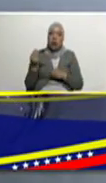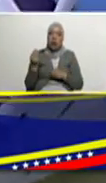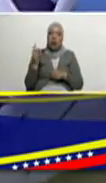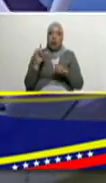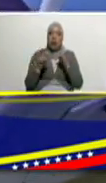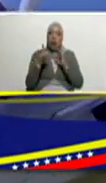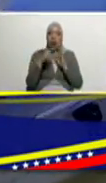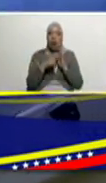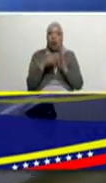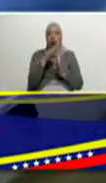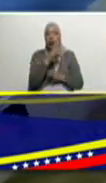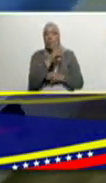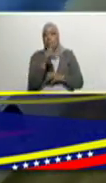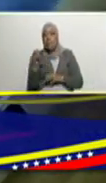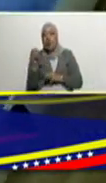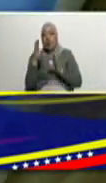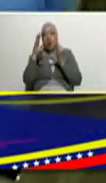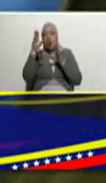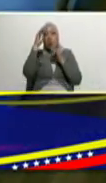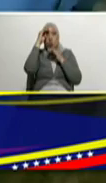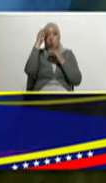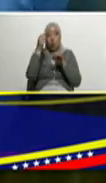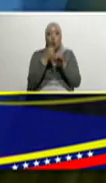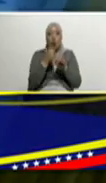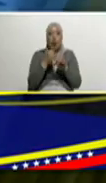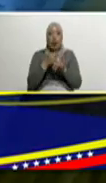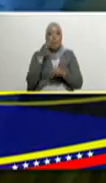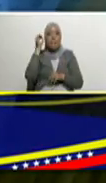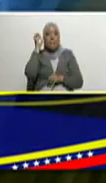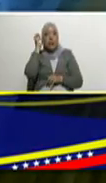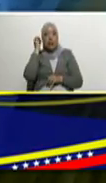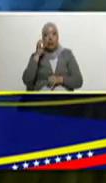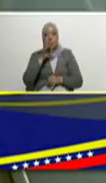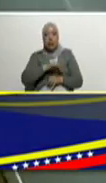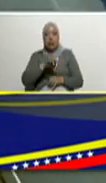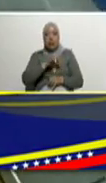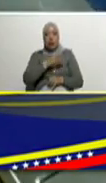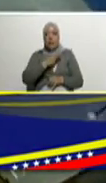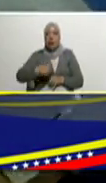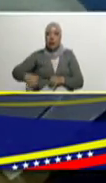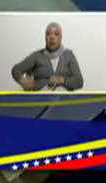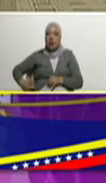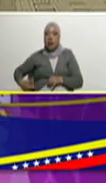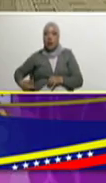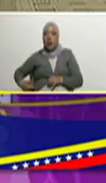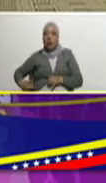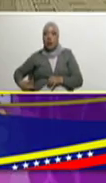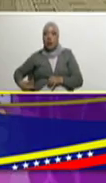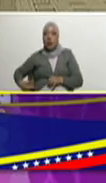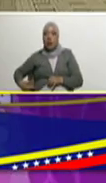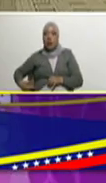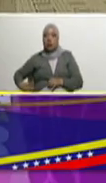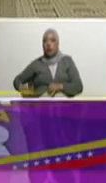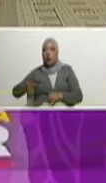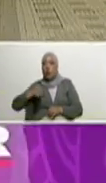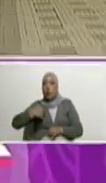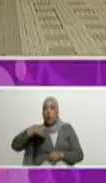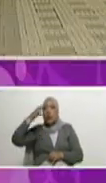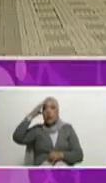al 1000% la atención que venimos dando a nuestras mujeres, señor presidente. Mi saludo,